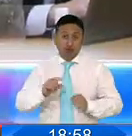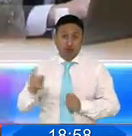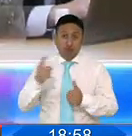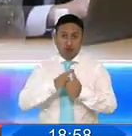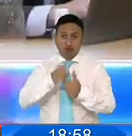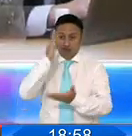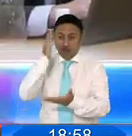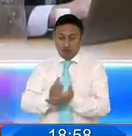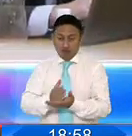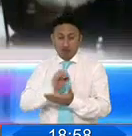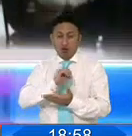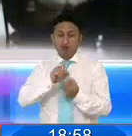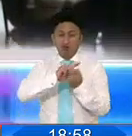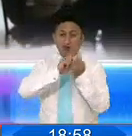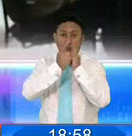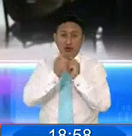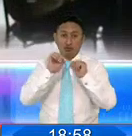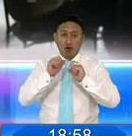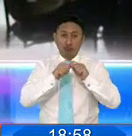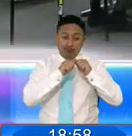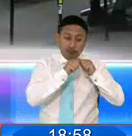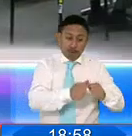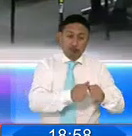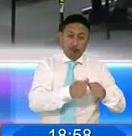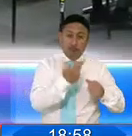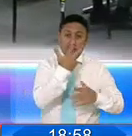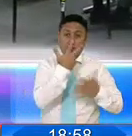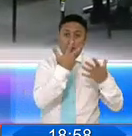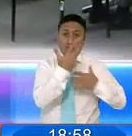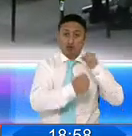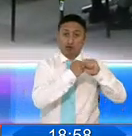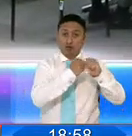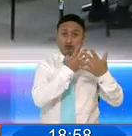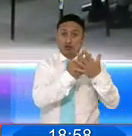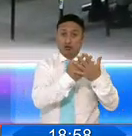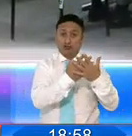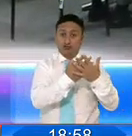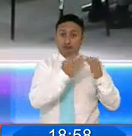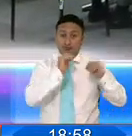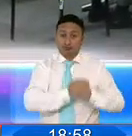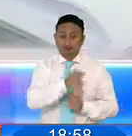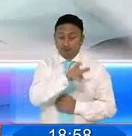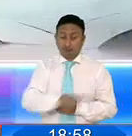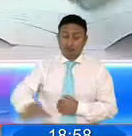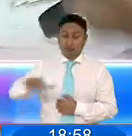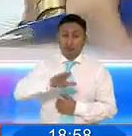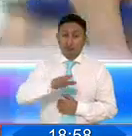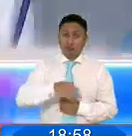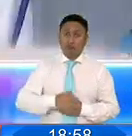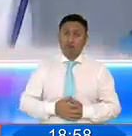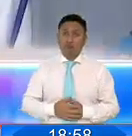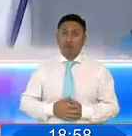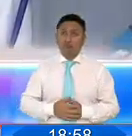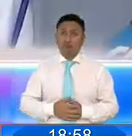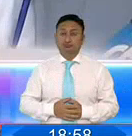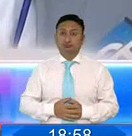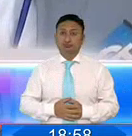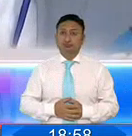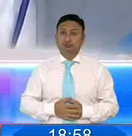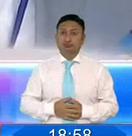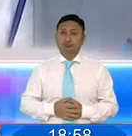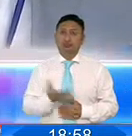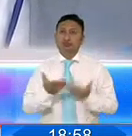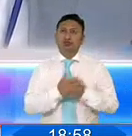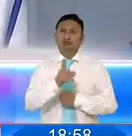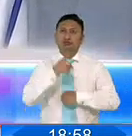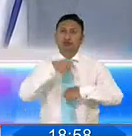anular, modificar o ratificar la sentencia de 8 años de cárcel para la mayoría de los involucrados. ¿No es muy poco tiempo